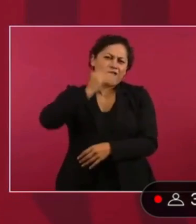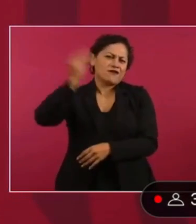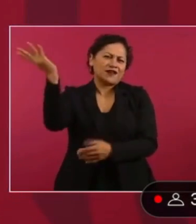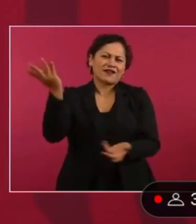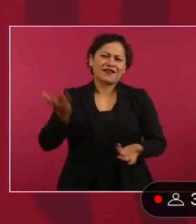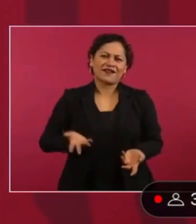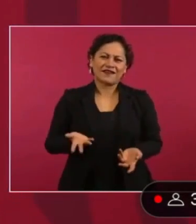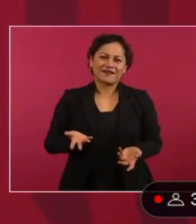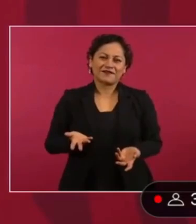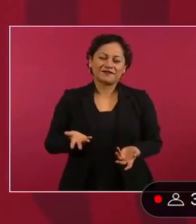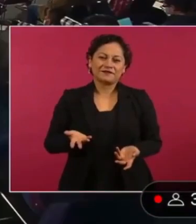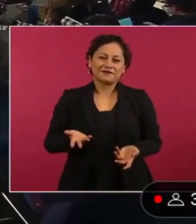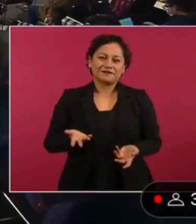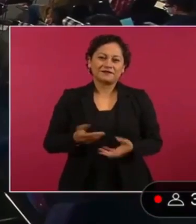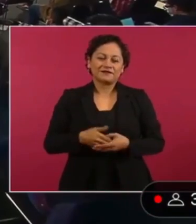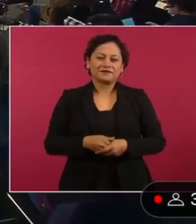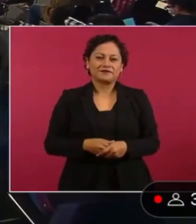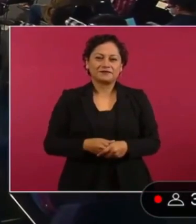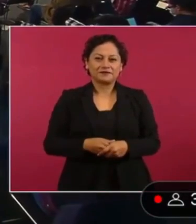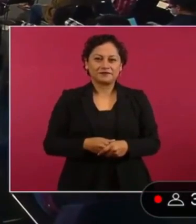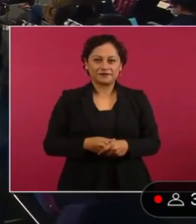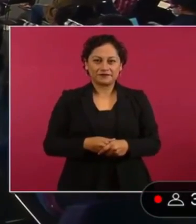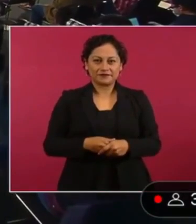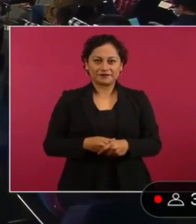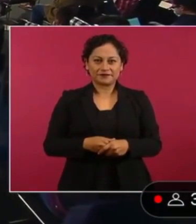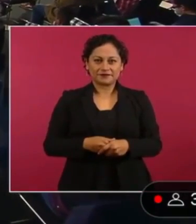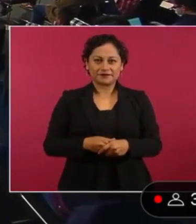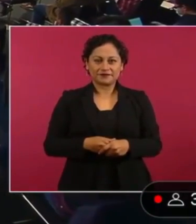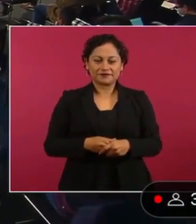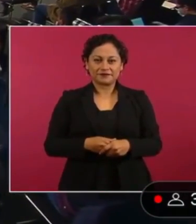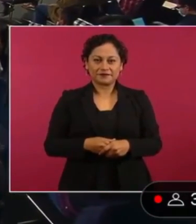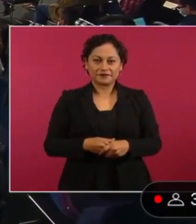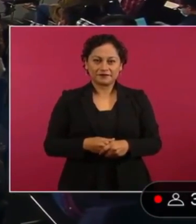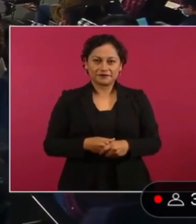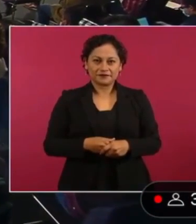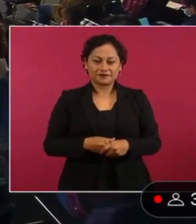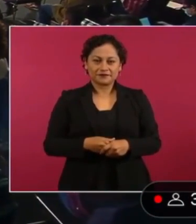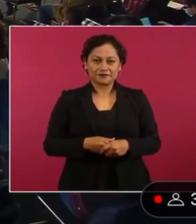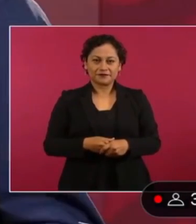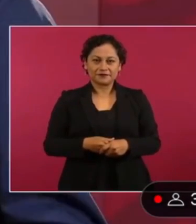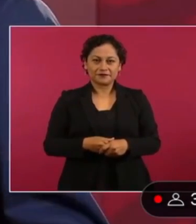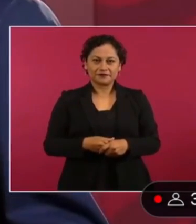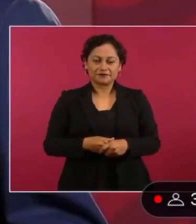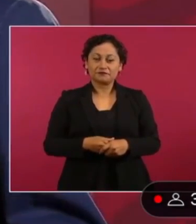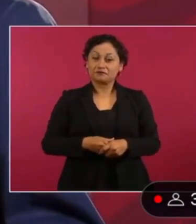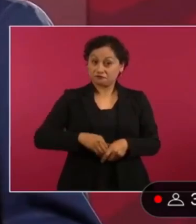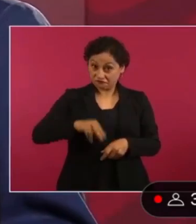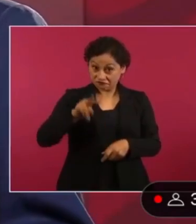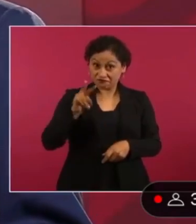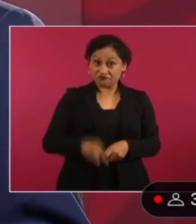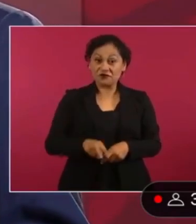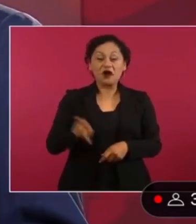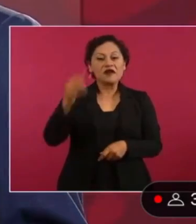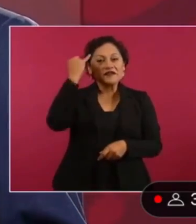muy bien y este una buena iniciativa de la jefa de